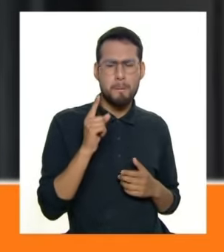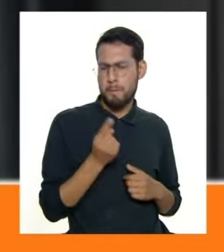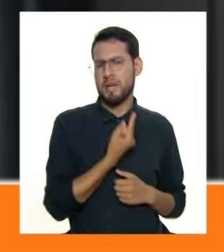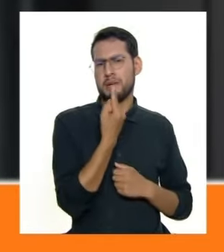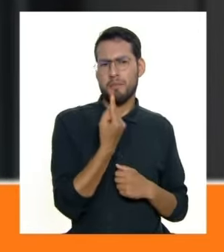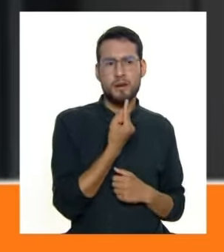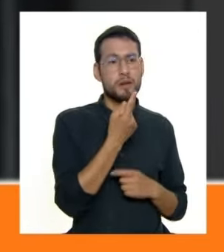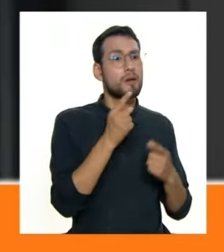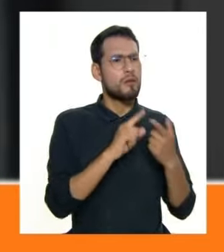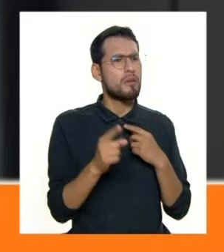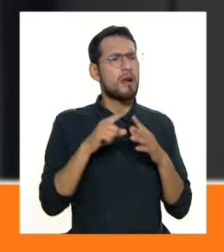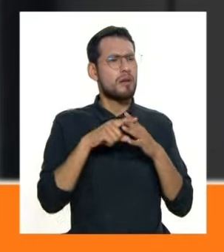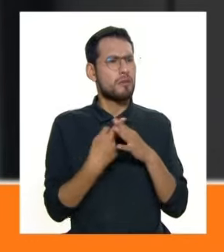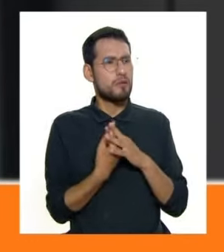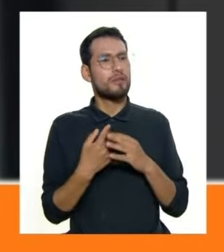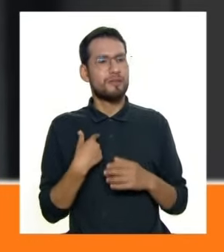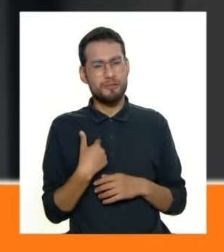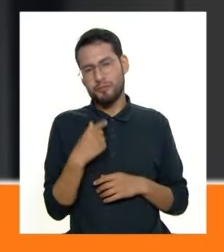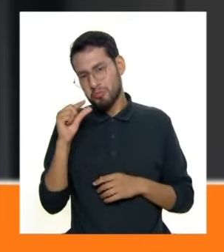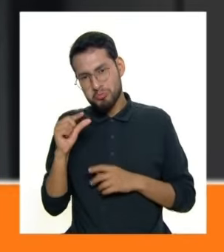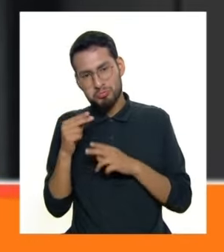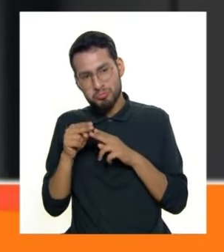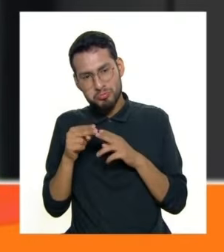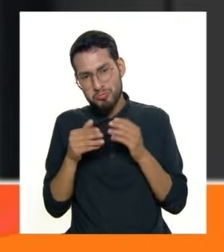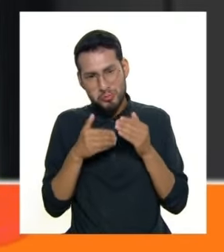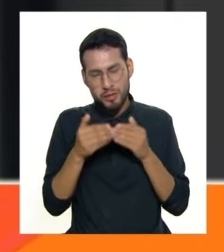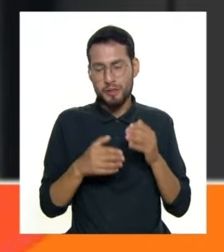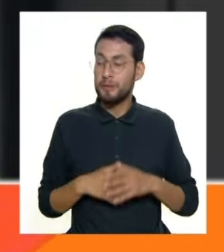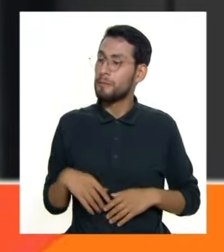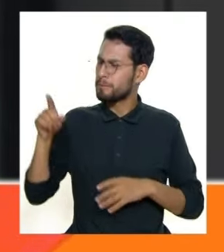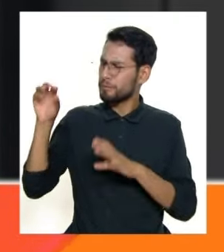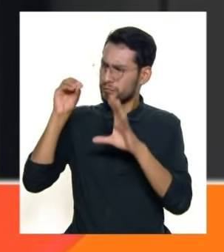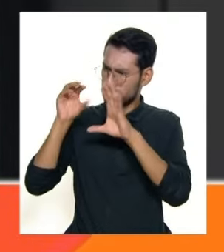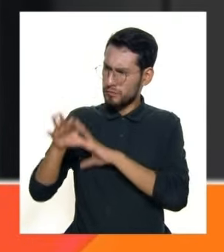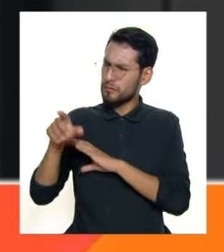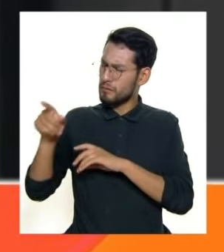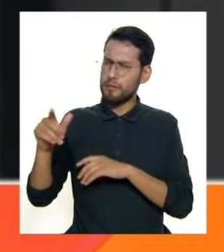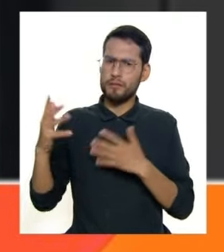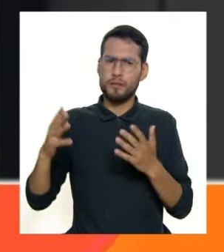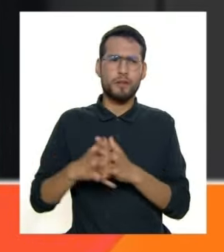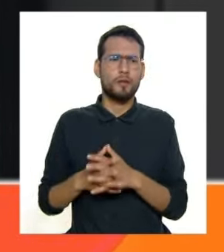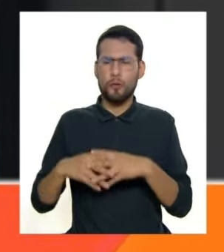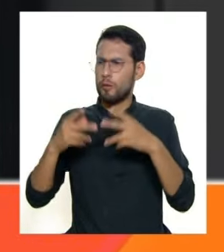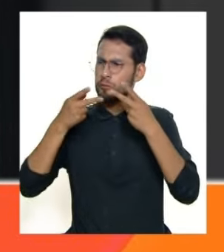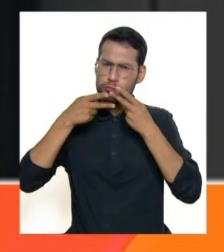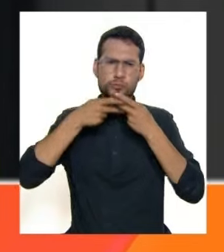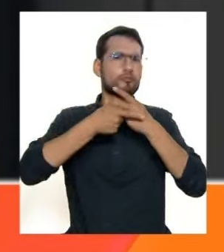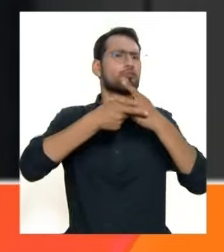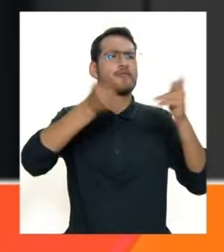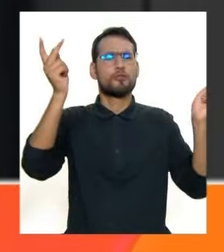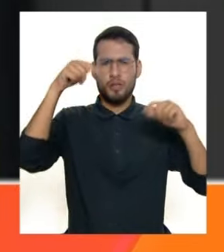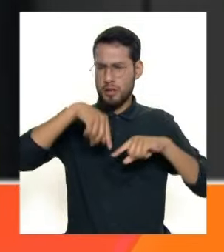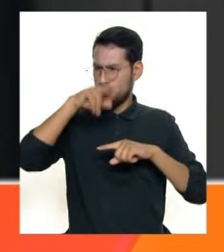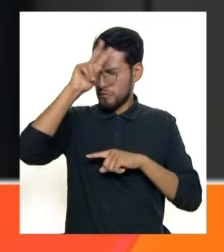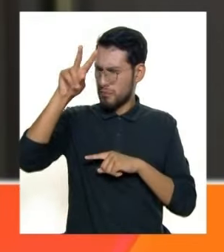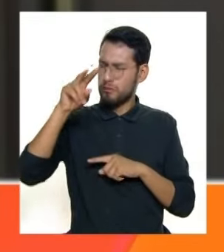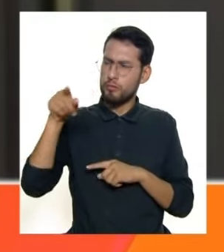¿no? Pero al inicio era, pues, un personaje chiquito. Pero la película que te dio, digamos, a conocer aquí en el